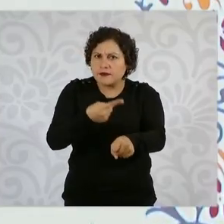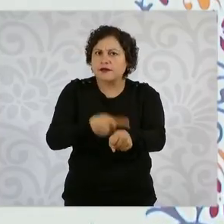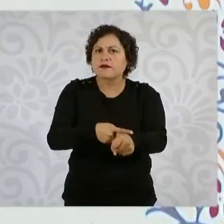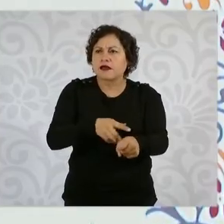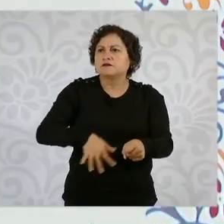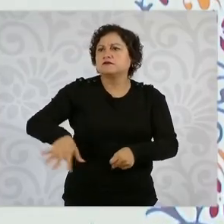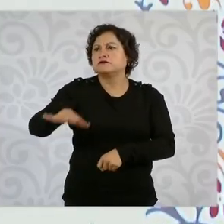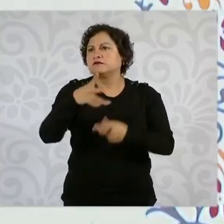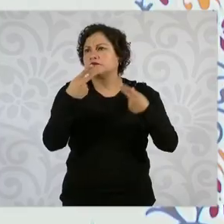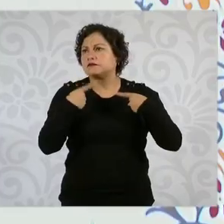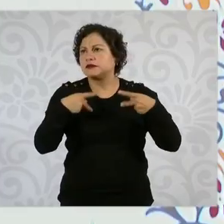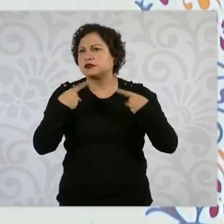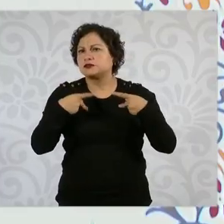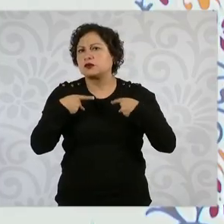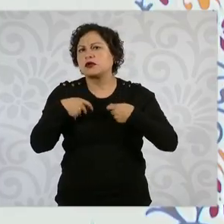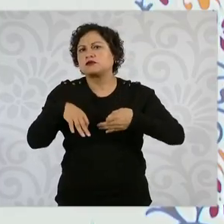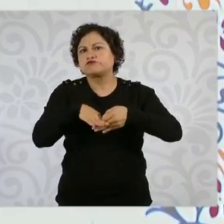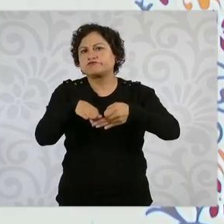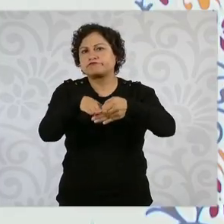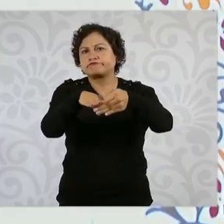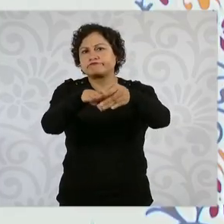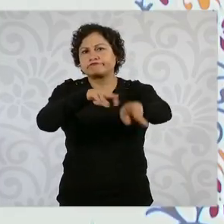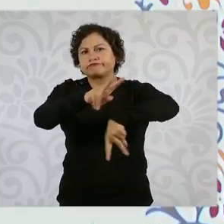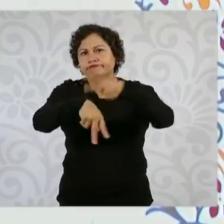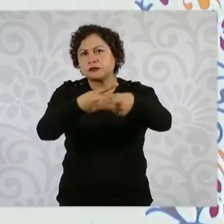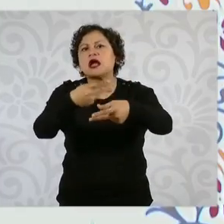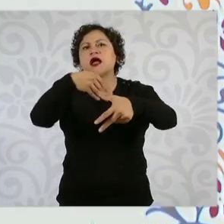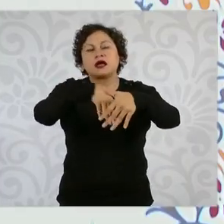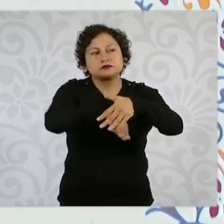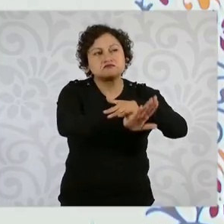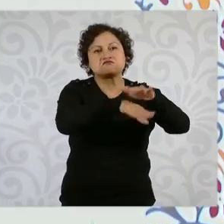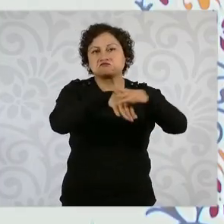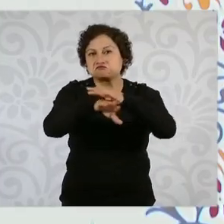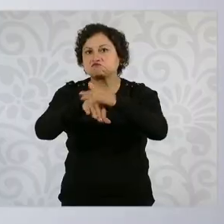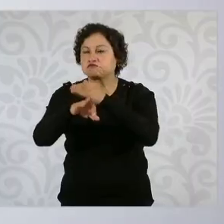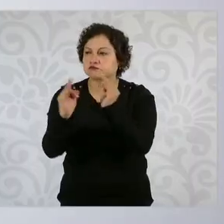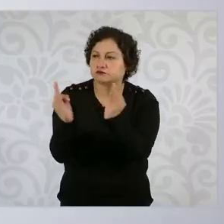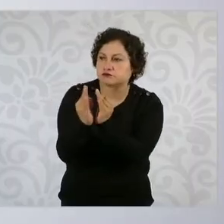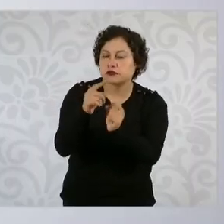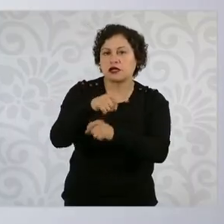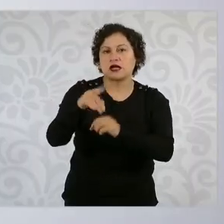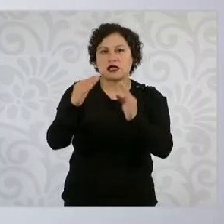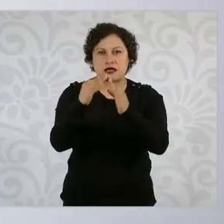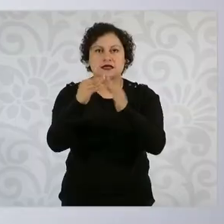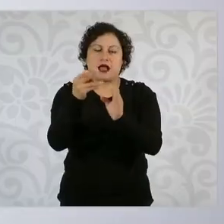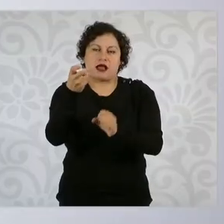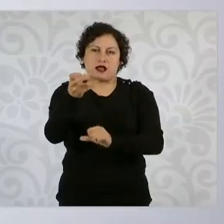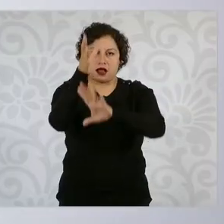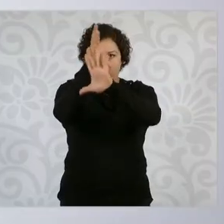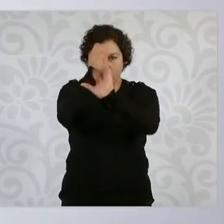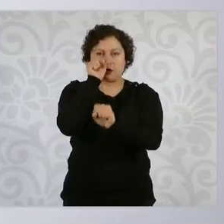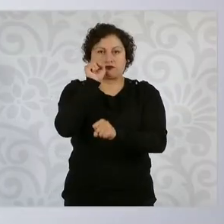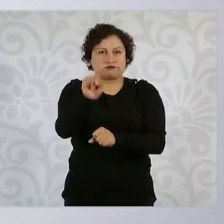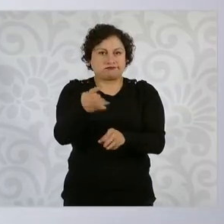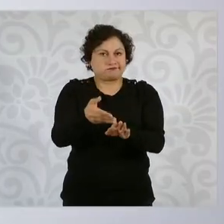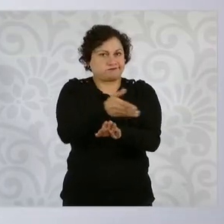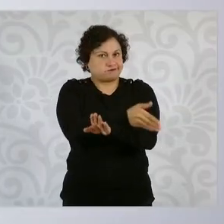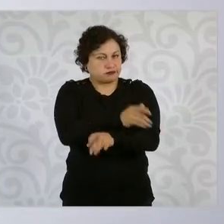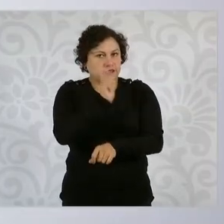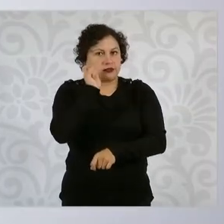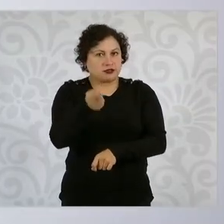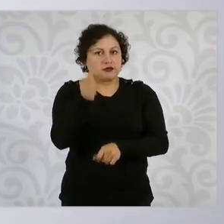de personas que acuden de manera regular. Lo hemos estado trabajando porque además la presencia